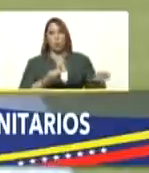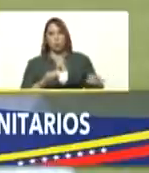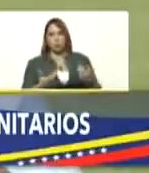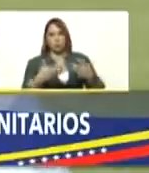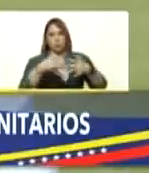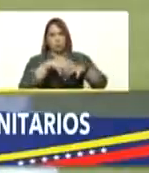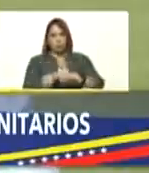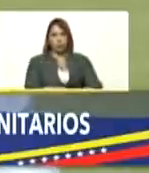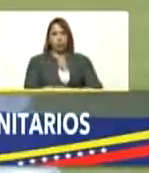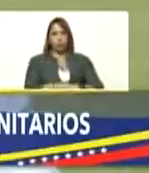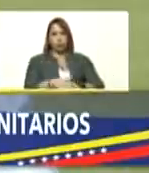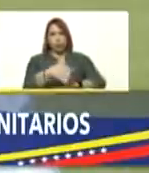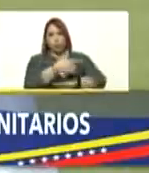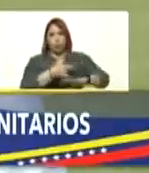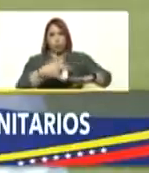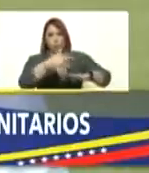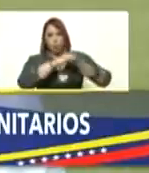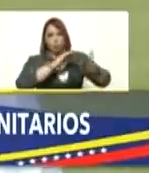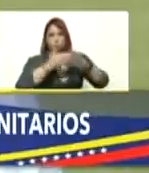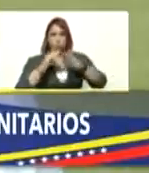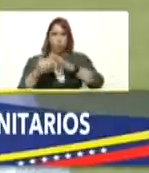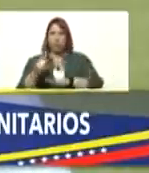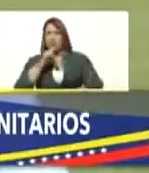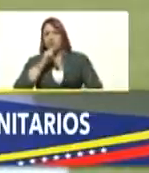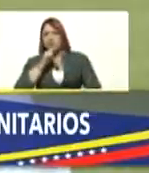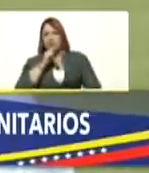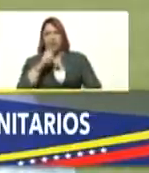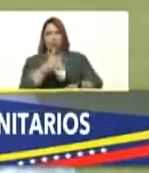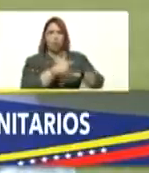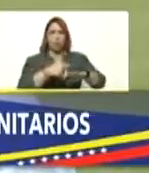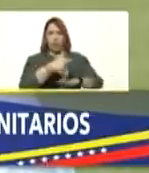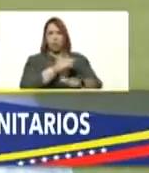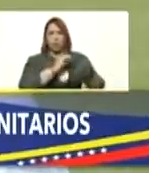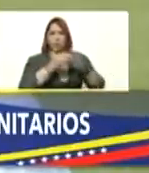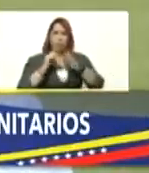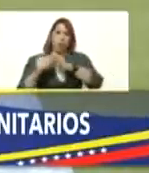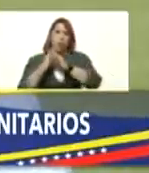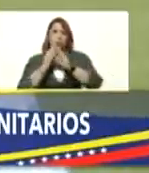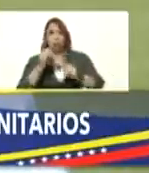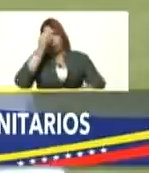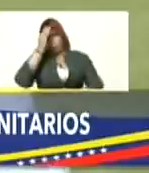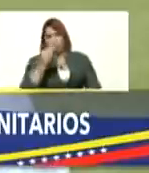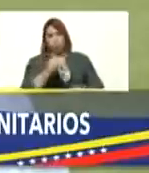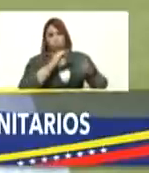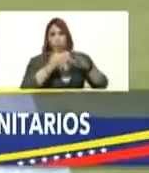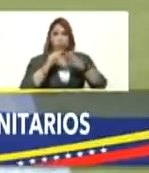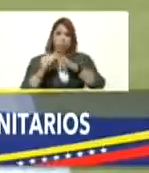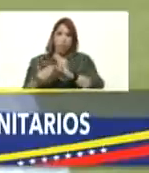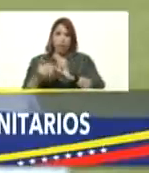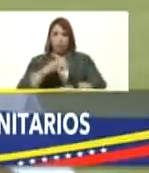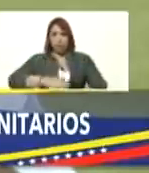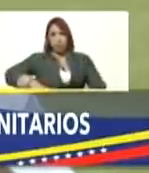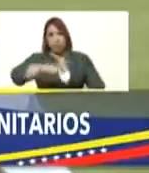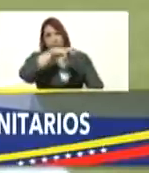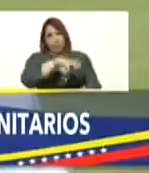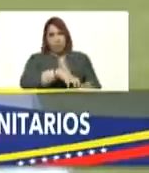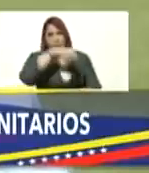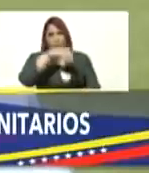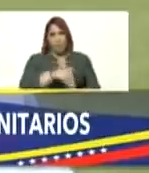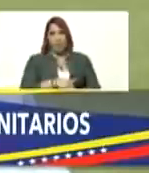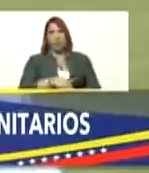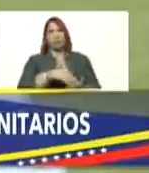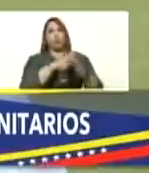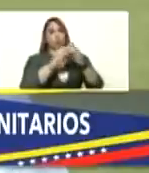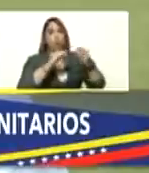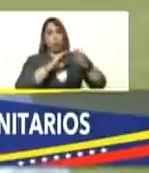articuló el gobierno comunitario. ¿Quiénes eran el gobierno comunitario? Todos los consejos comunales de ese territorio, todas las comunas de ese